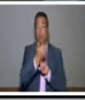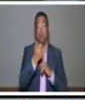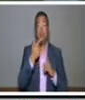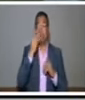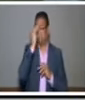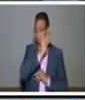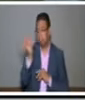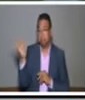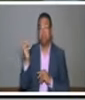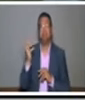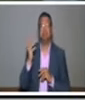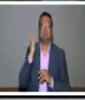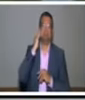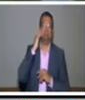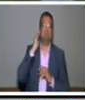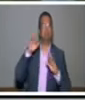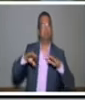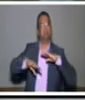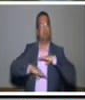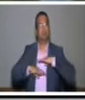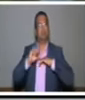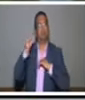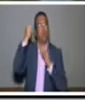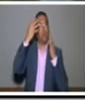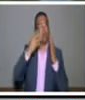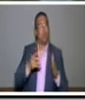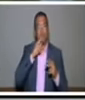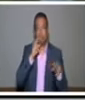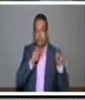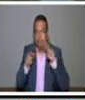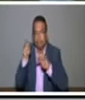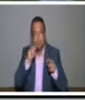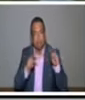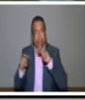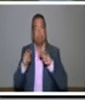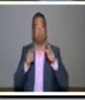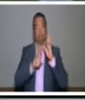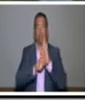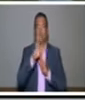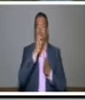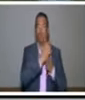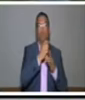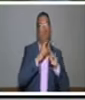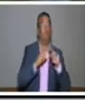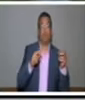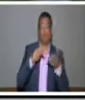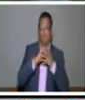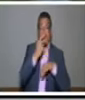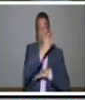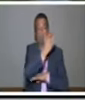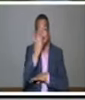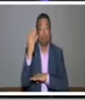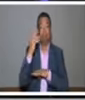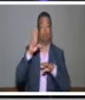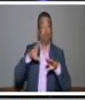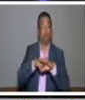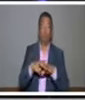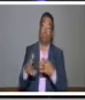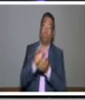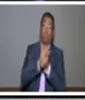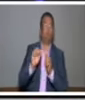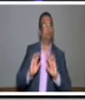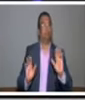tranquilidad que tendrá un gobernador que será centinela de que el desarrollo económico ocurra sin explotar los recursos naturales de Puerto Rico.